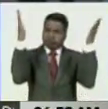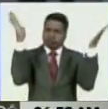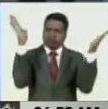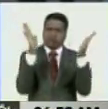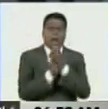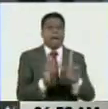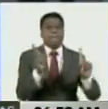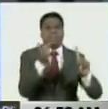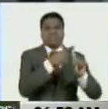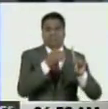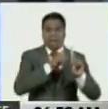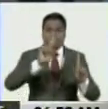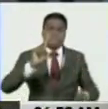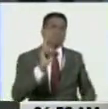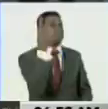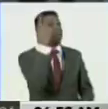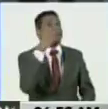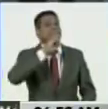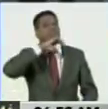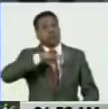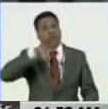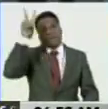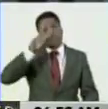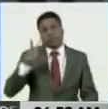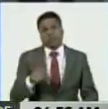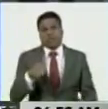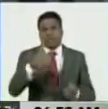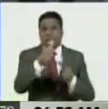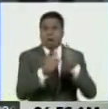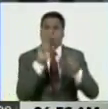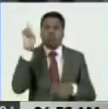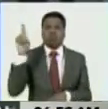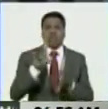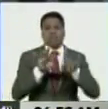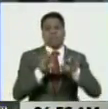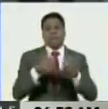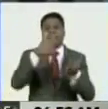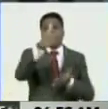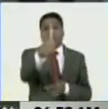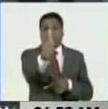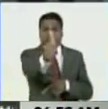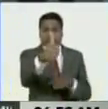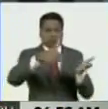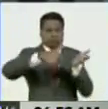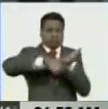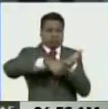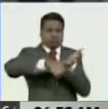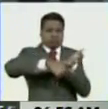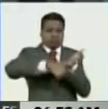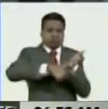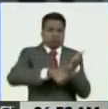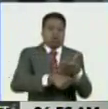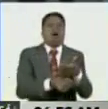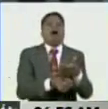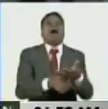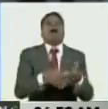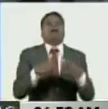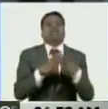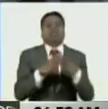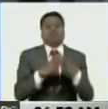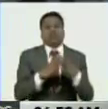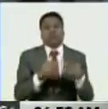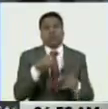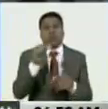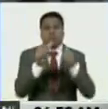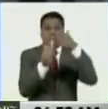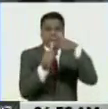en la historia de Venezuela se está utilizando el sistema biométrico para el registro de la militancia en un